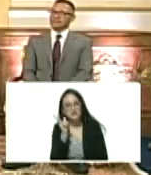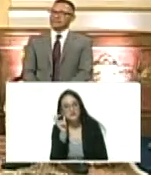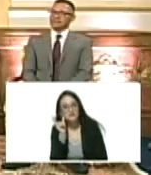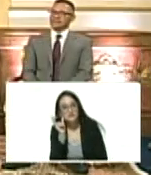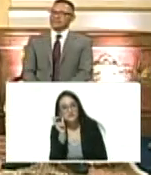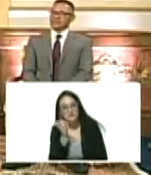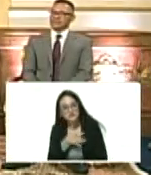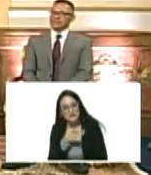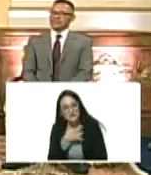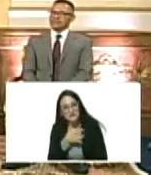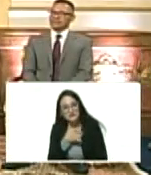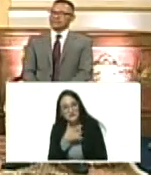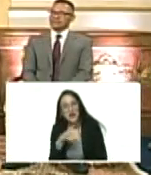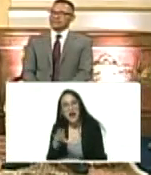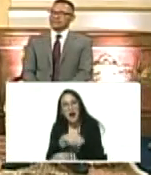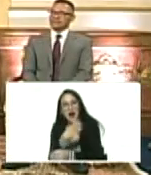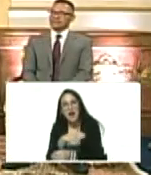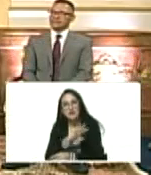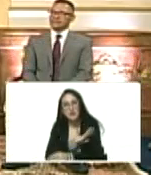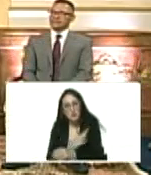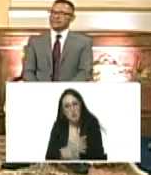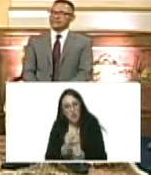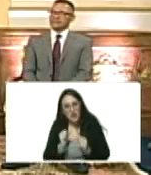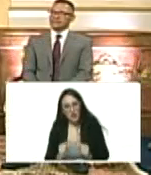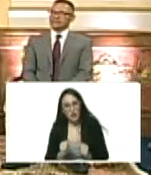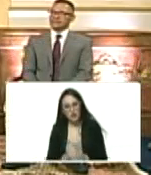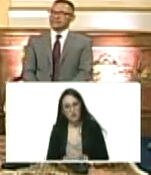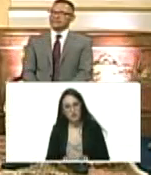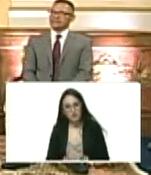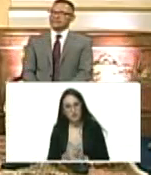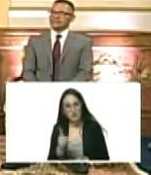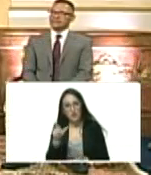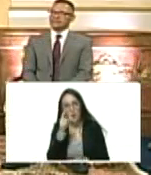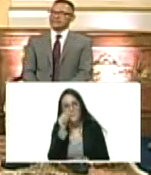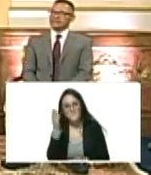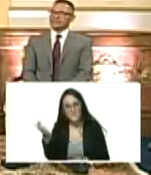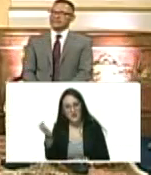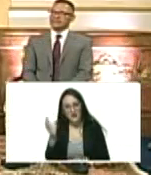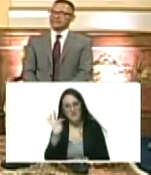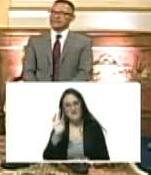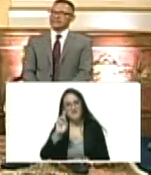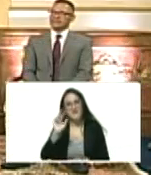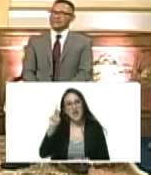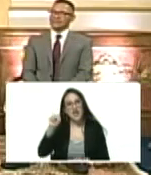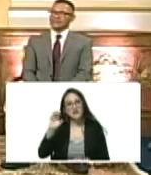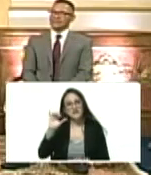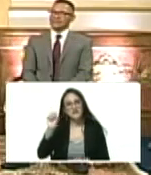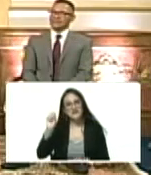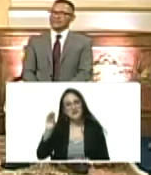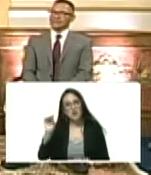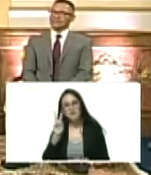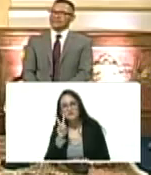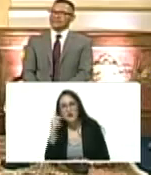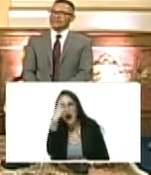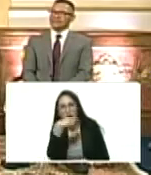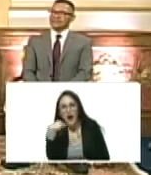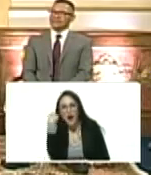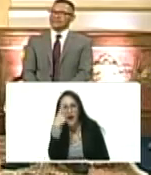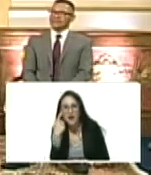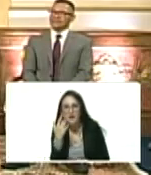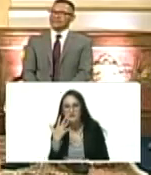al escuchar ese canto poderoso de Francisco Pacheco y Iván Pérez Rossi, al ver sus rostros, al